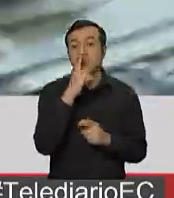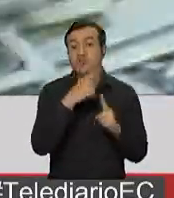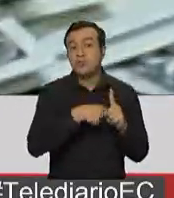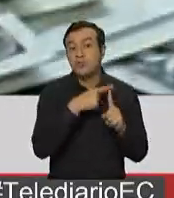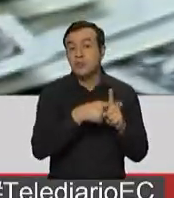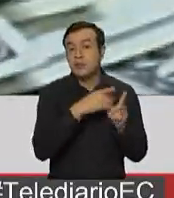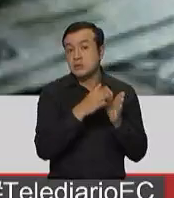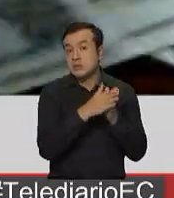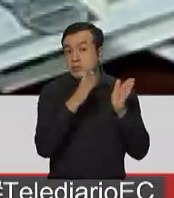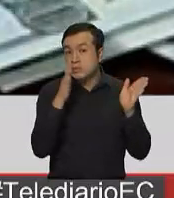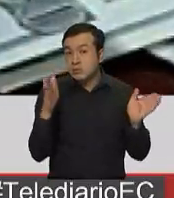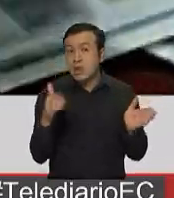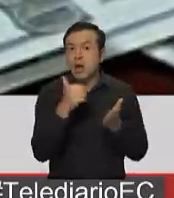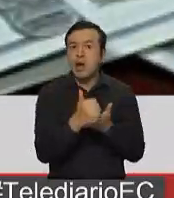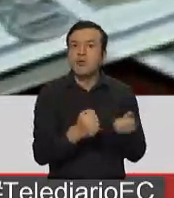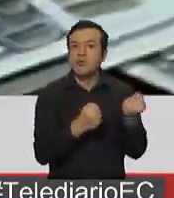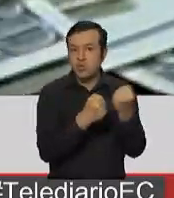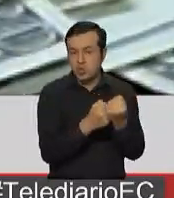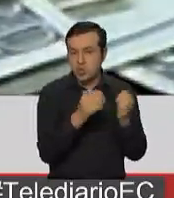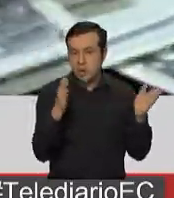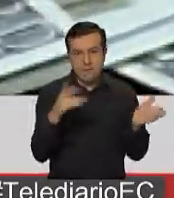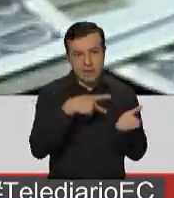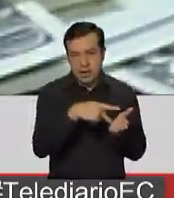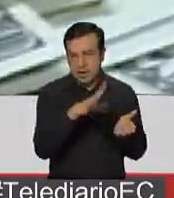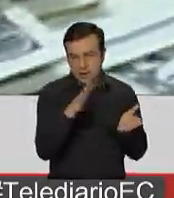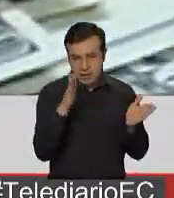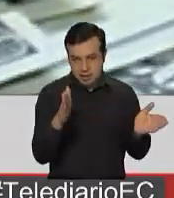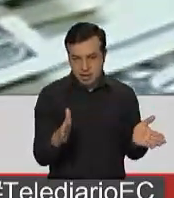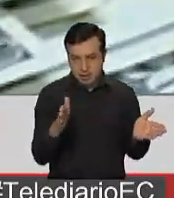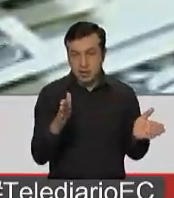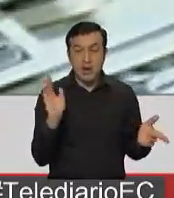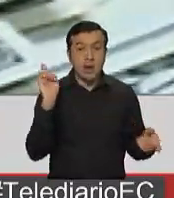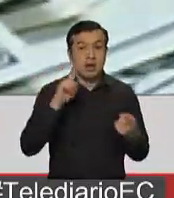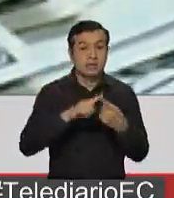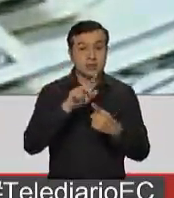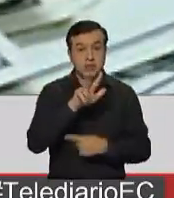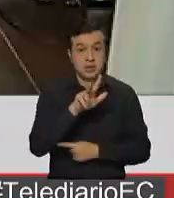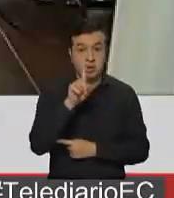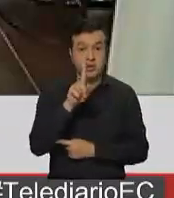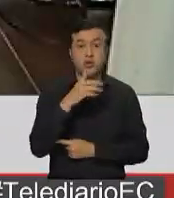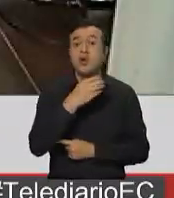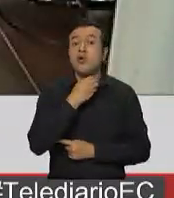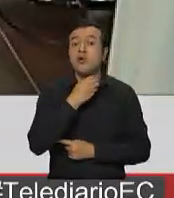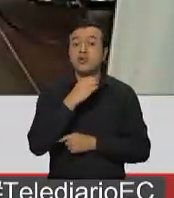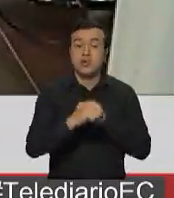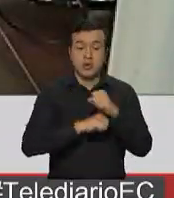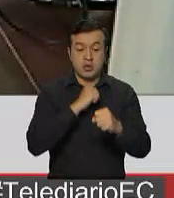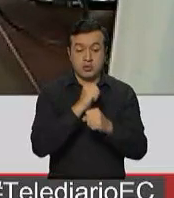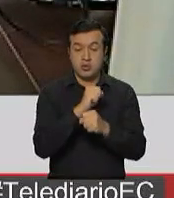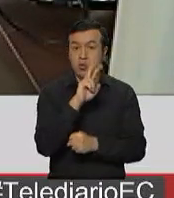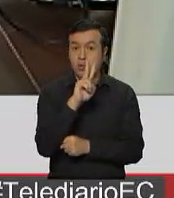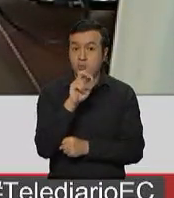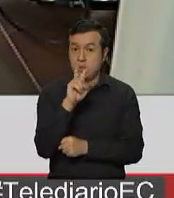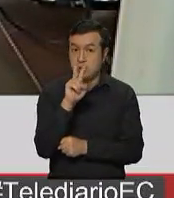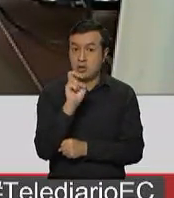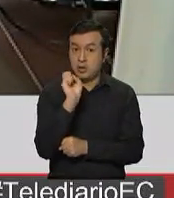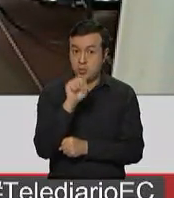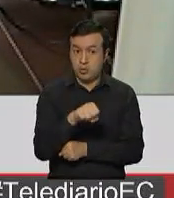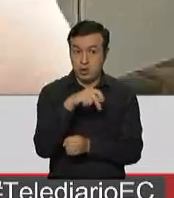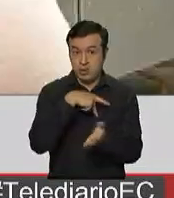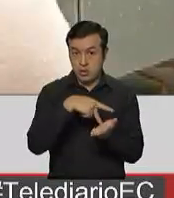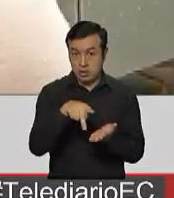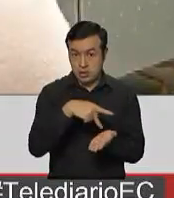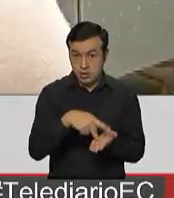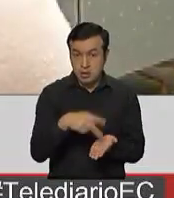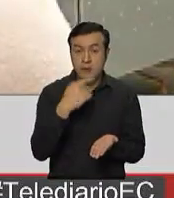meses. Adicionalmente, hasta el 31 de agosto de 2020, dentro de las mejoras, se incrementa la capacidad de pago para novaciones de